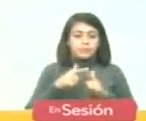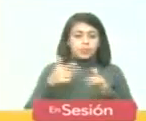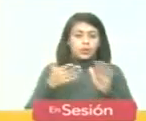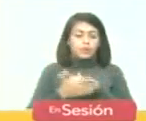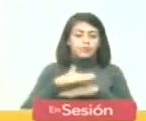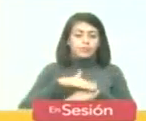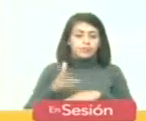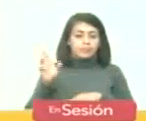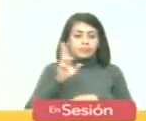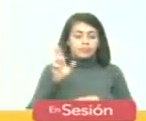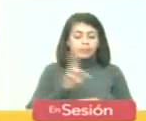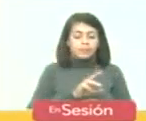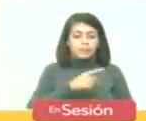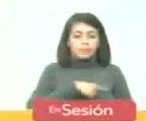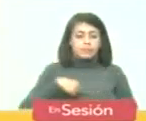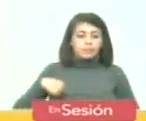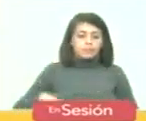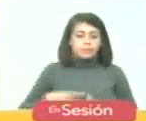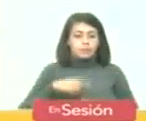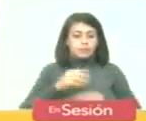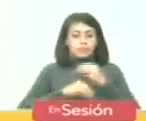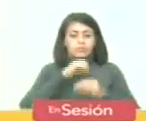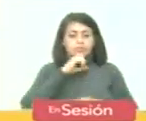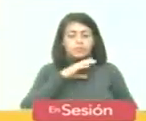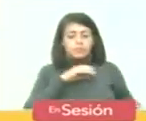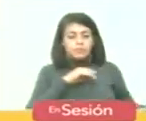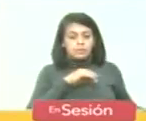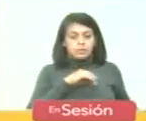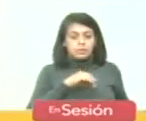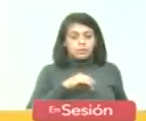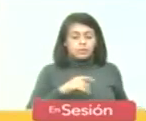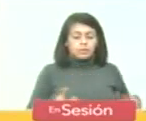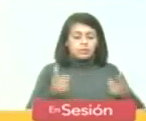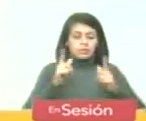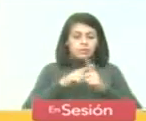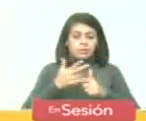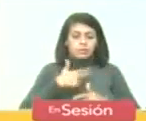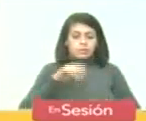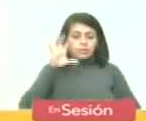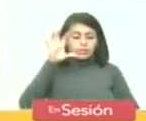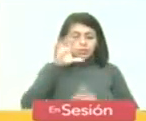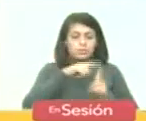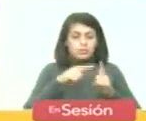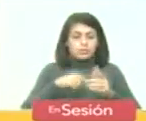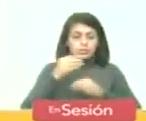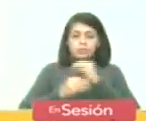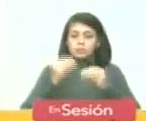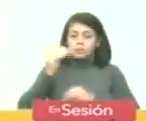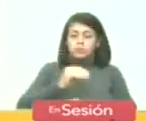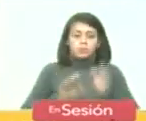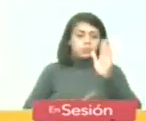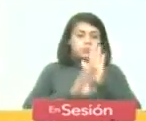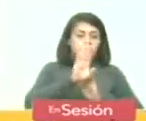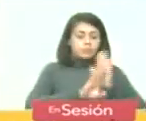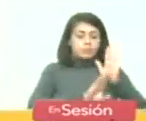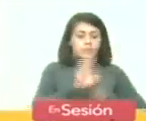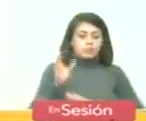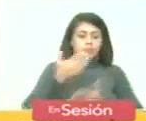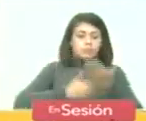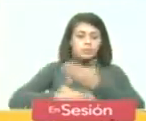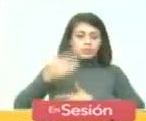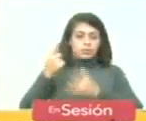la República Popular China, hecho histórico que ha permitido a nuestros países sustanciales avances en materia de